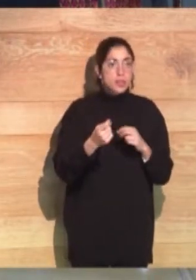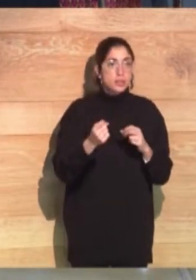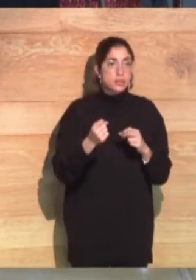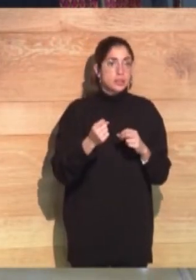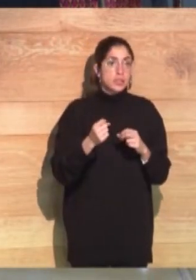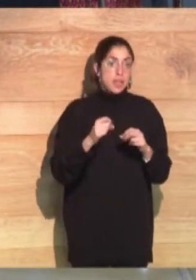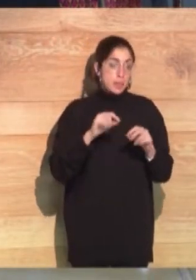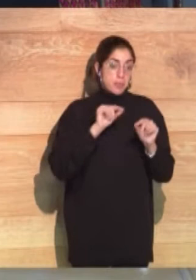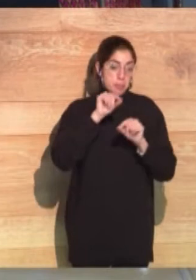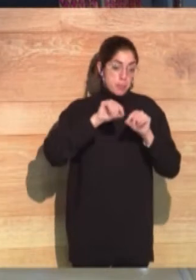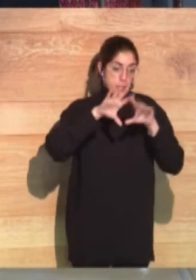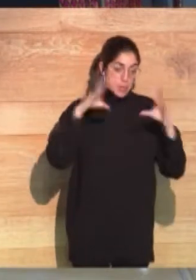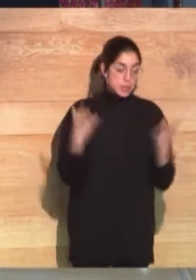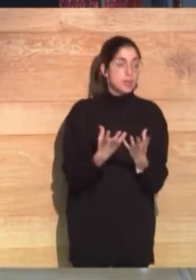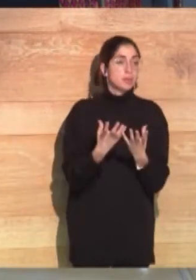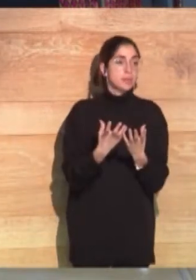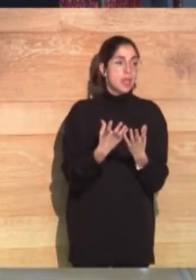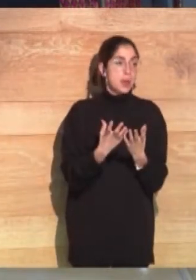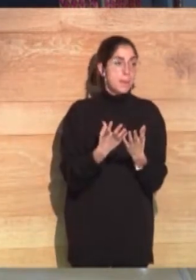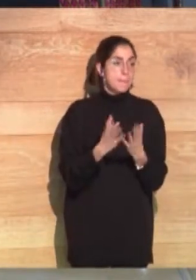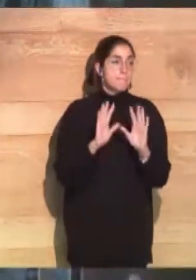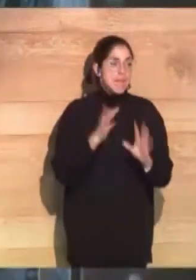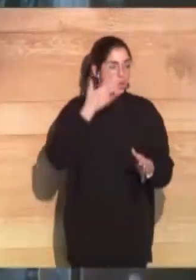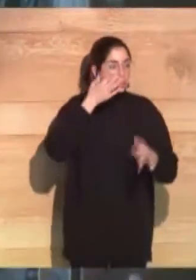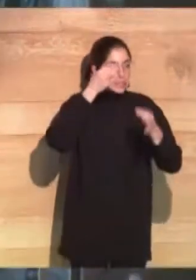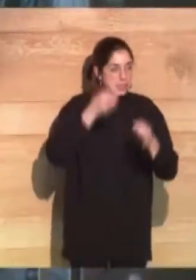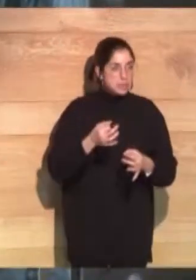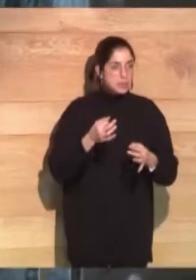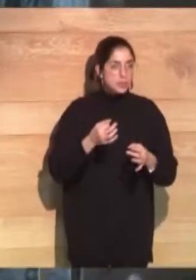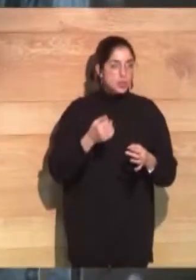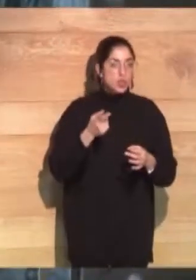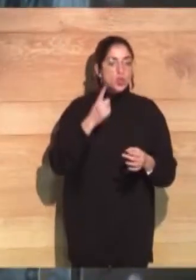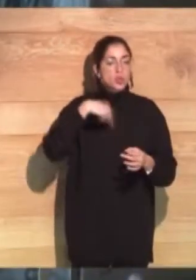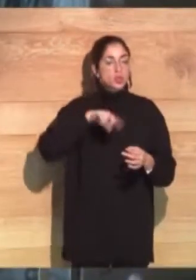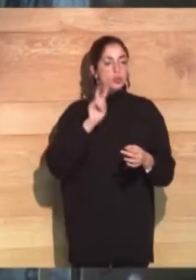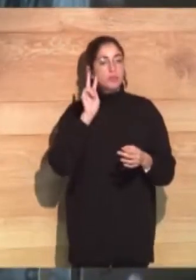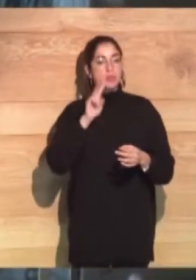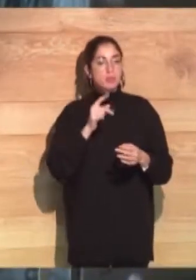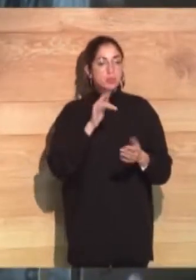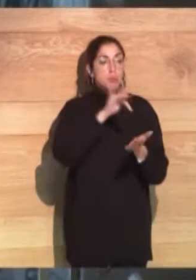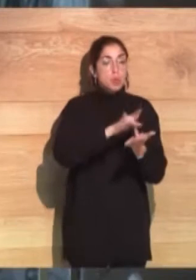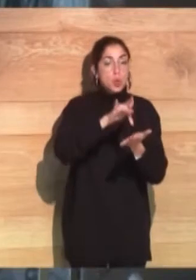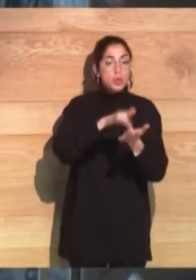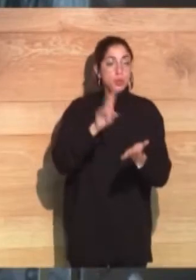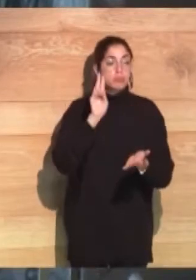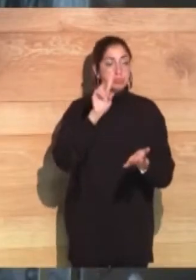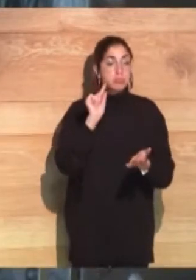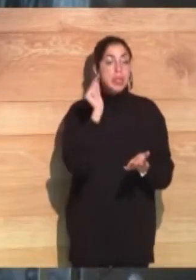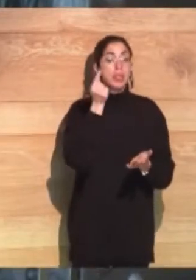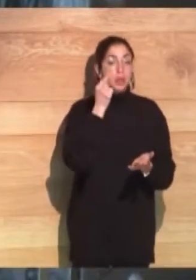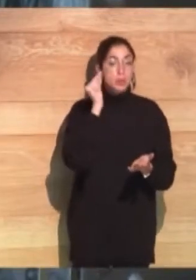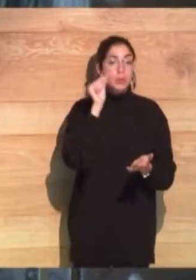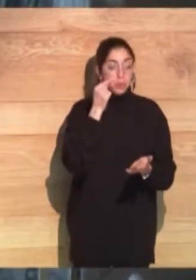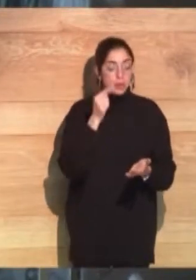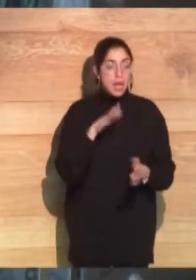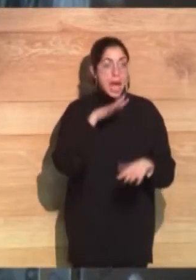pandemia mundial, pero realmente lo vimos sobre la marcha, no estábamos preparados para ello. Justo ahora se cumplen 2